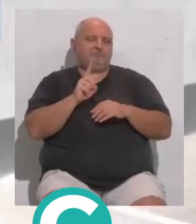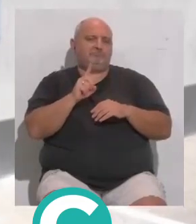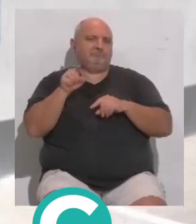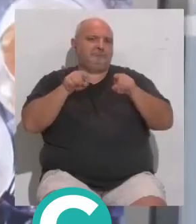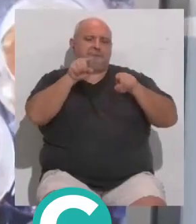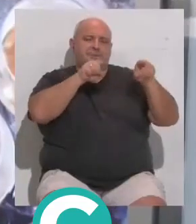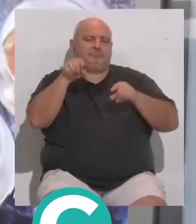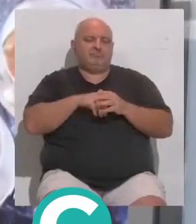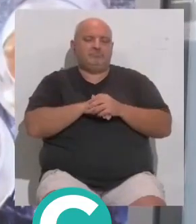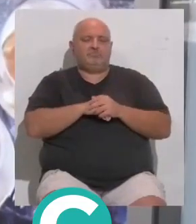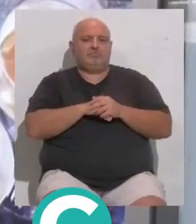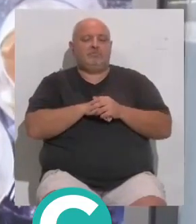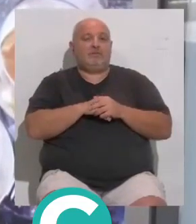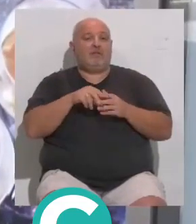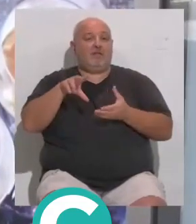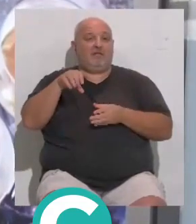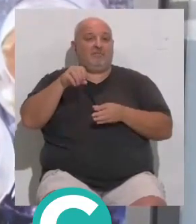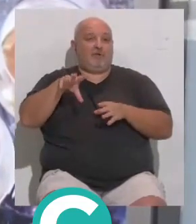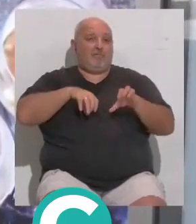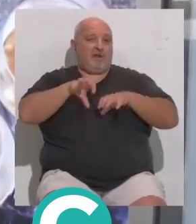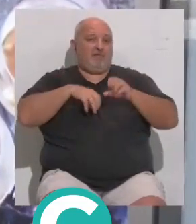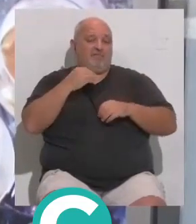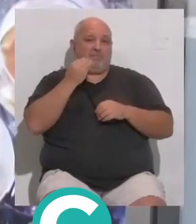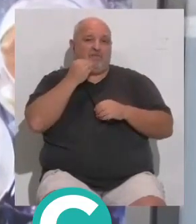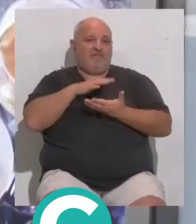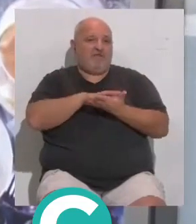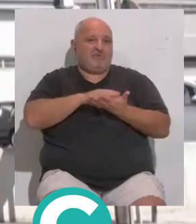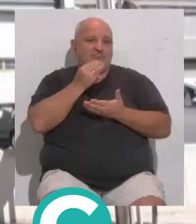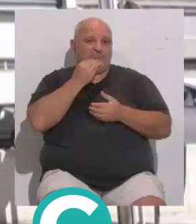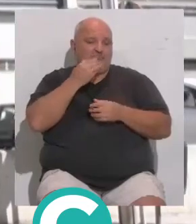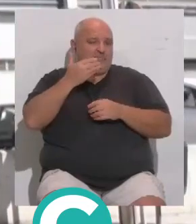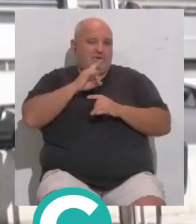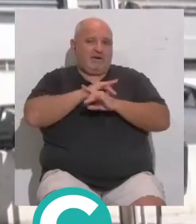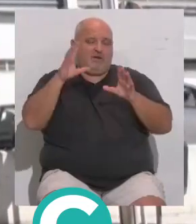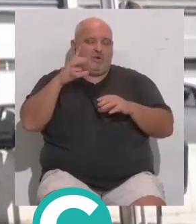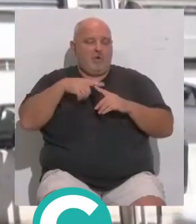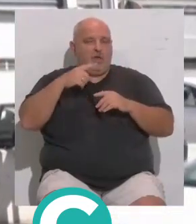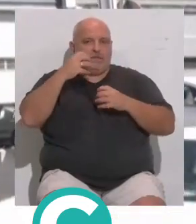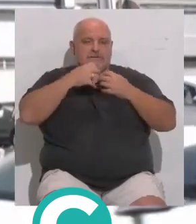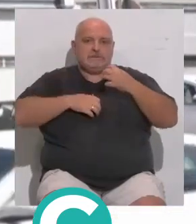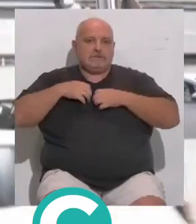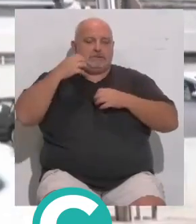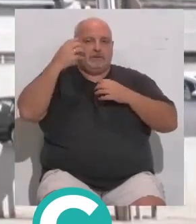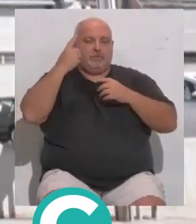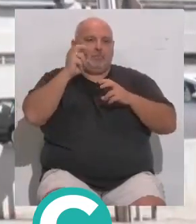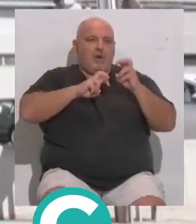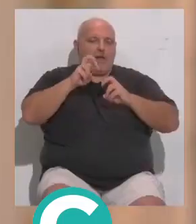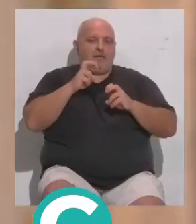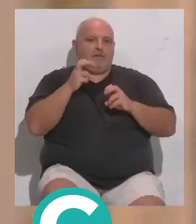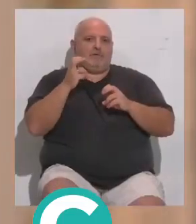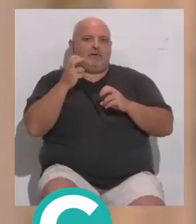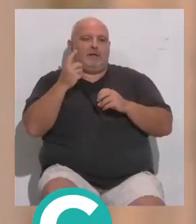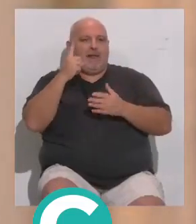en varios. Y es que llenar la cesta de la compra con productos básicos se ha convertido en un quebradero de cabeza en todos los hogares, dejando a un